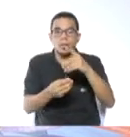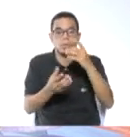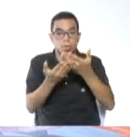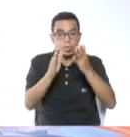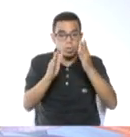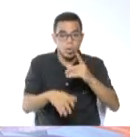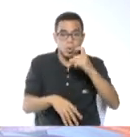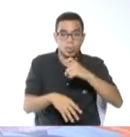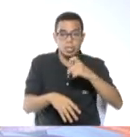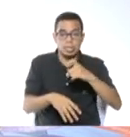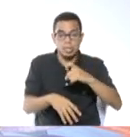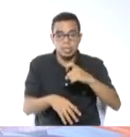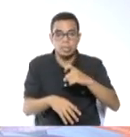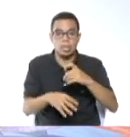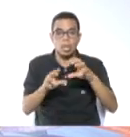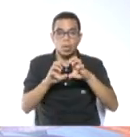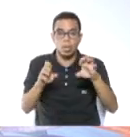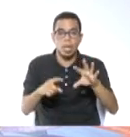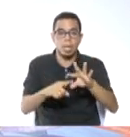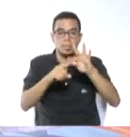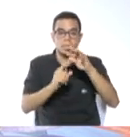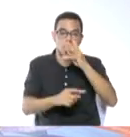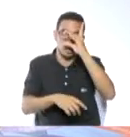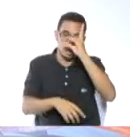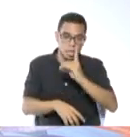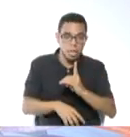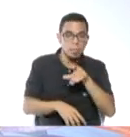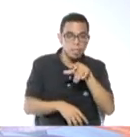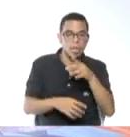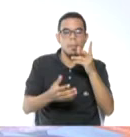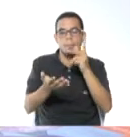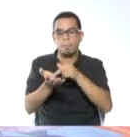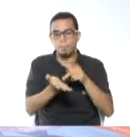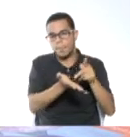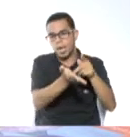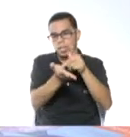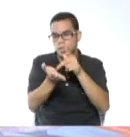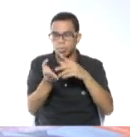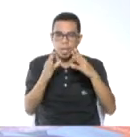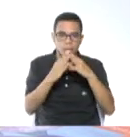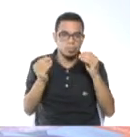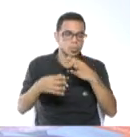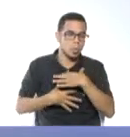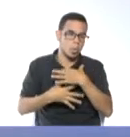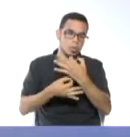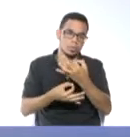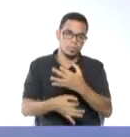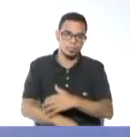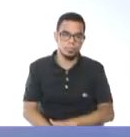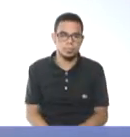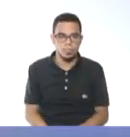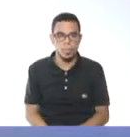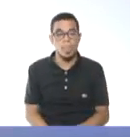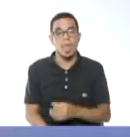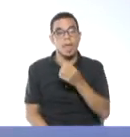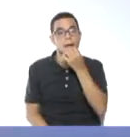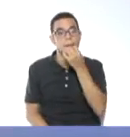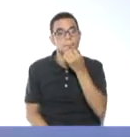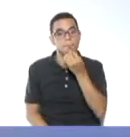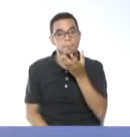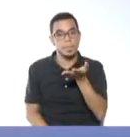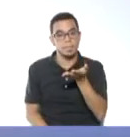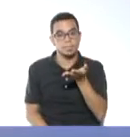educativas especiales y o con discapacidad participen en cada uno de estos grupos. Y así llegamos entonces a lo